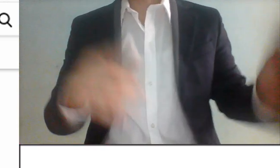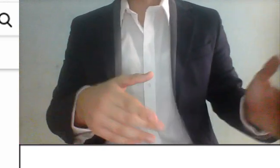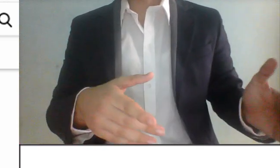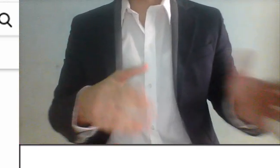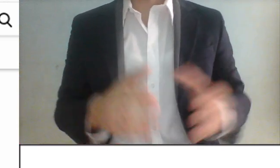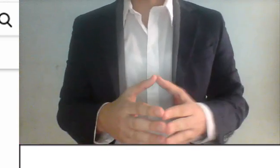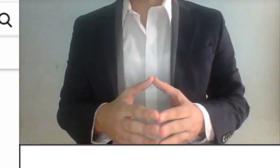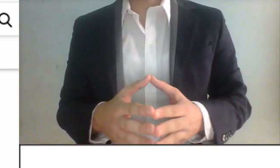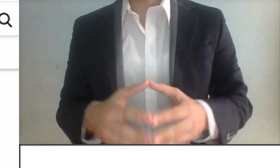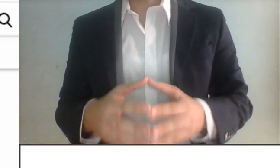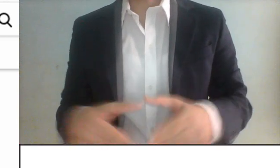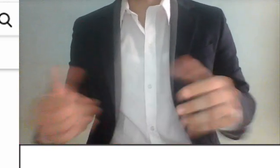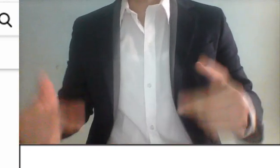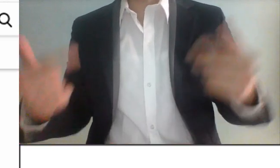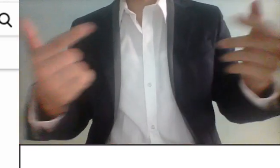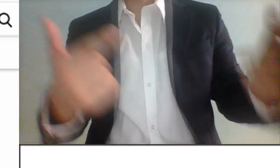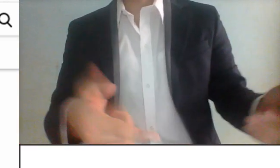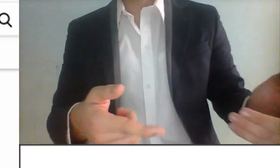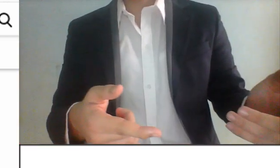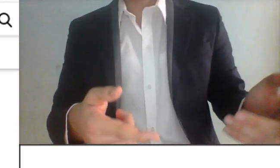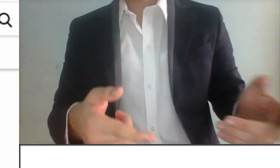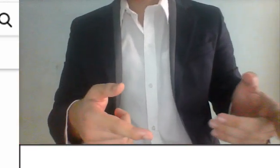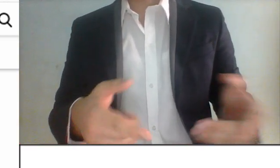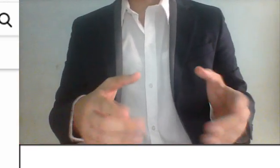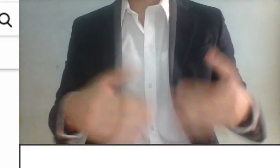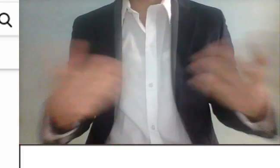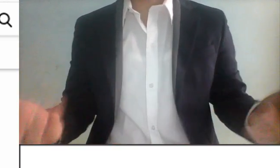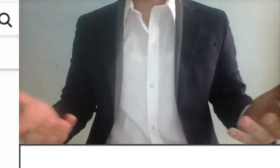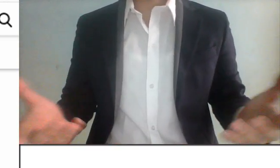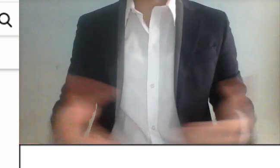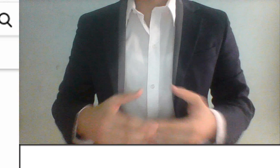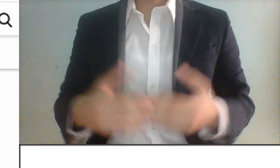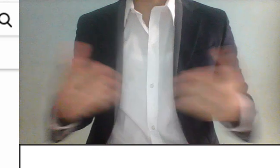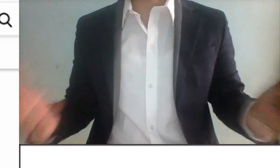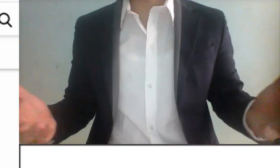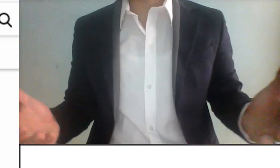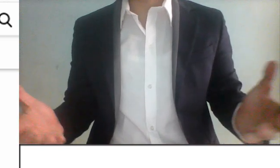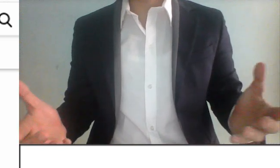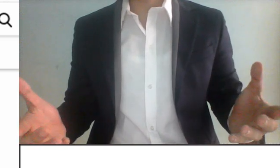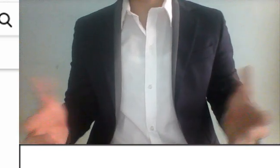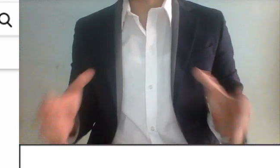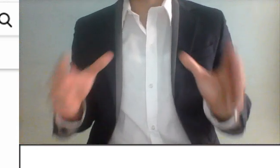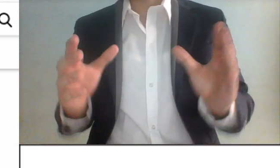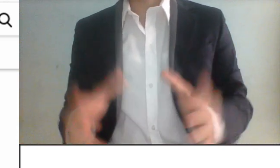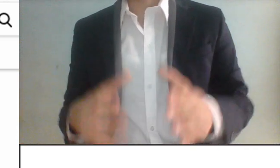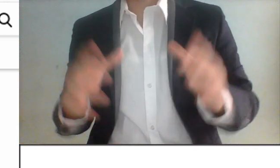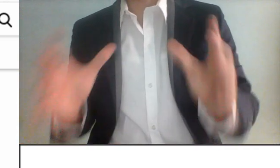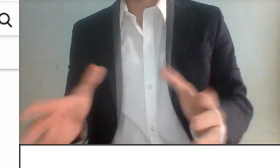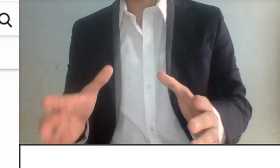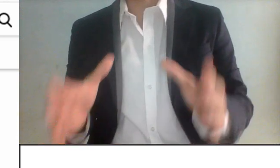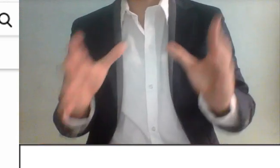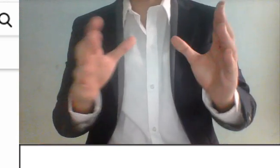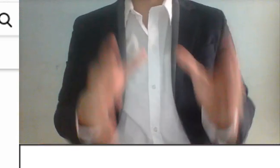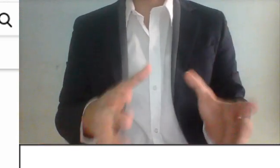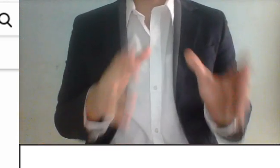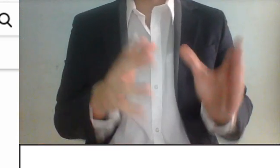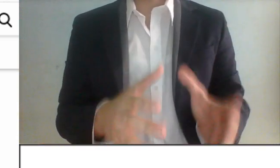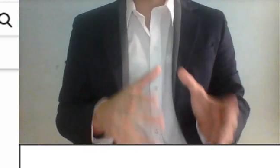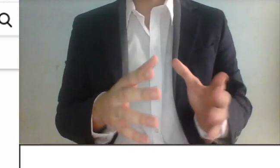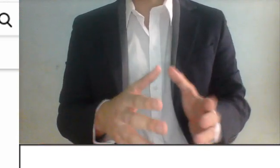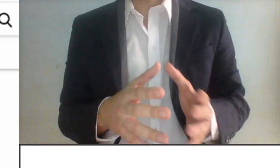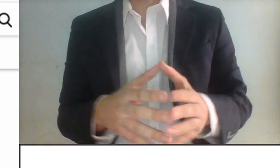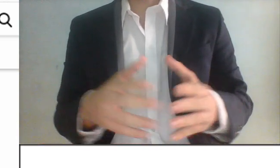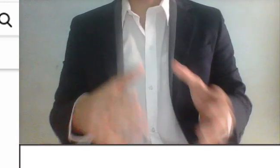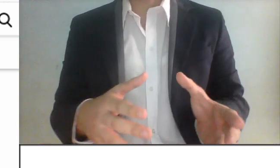y estas autoridades mejor dicho estos jueces lo que terminan haciendo es otorgando ese tipo de cosas pero que le repito todavía no se